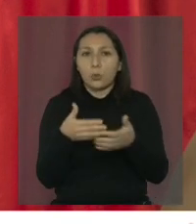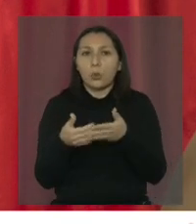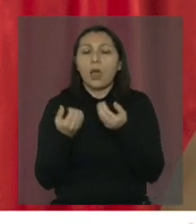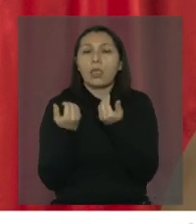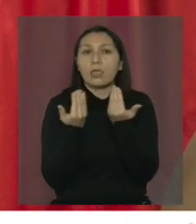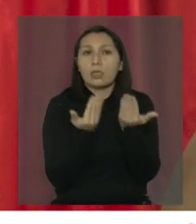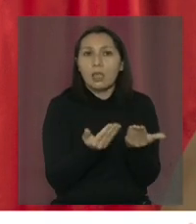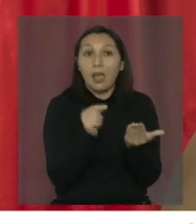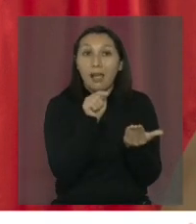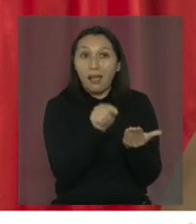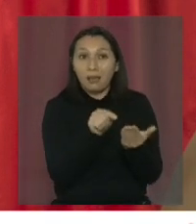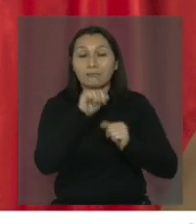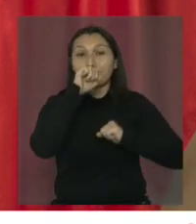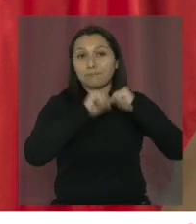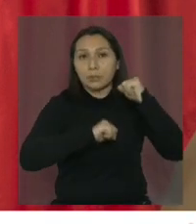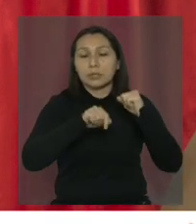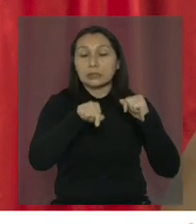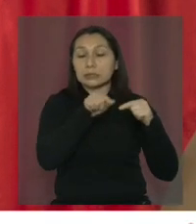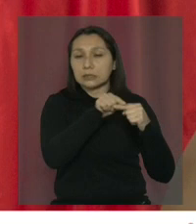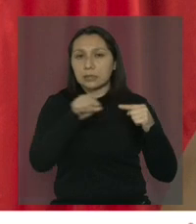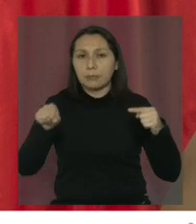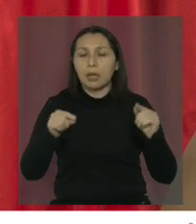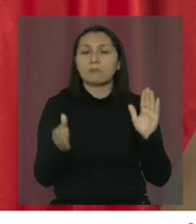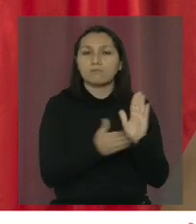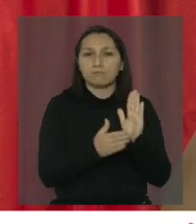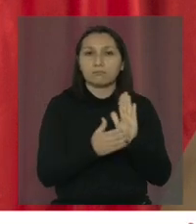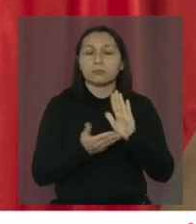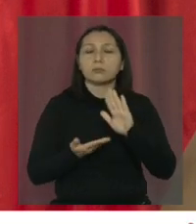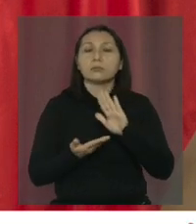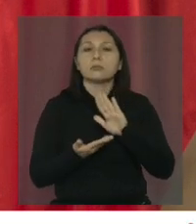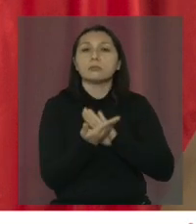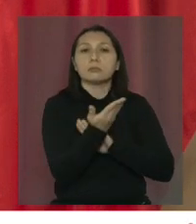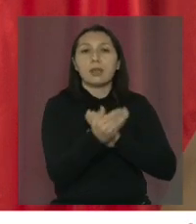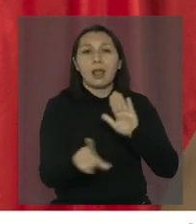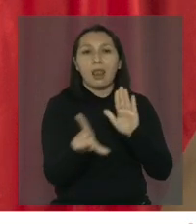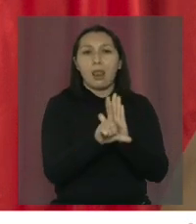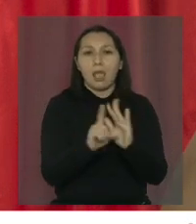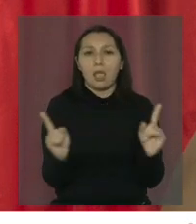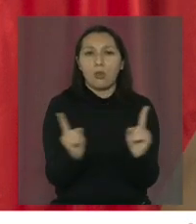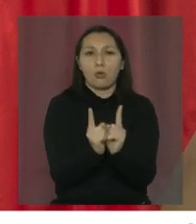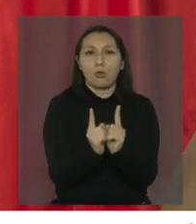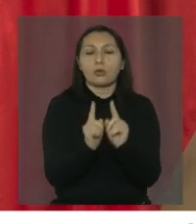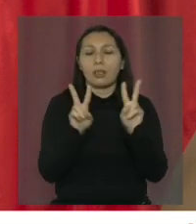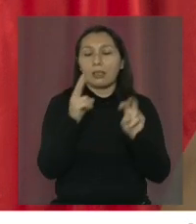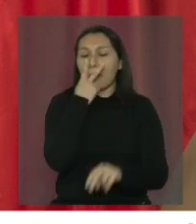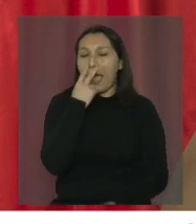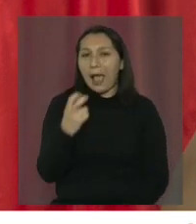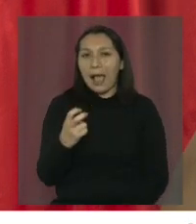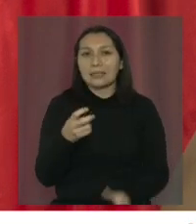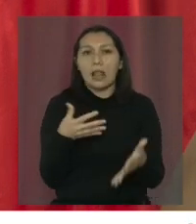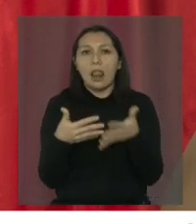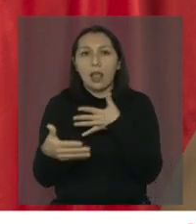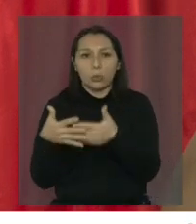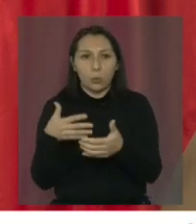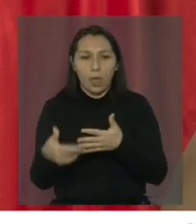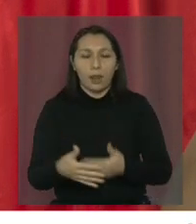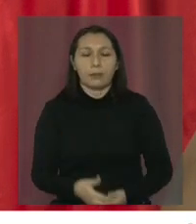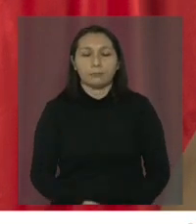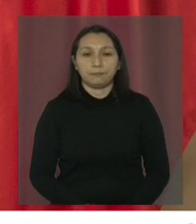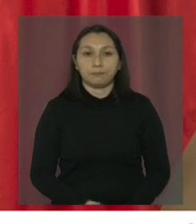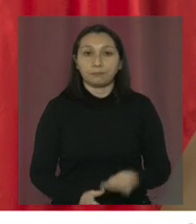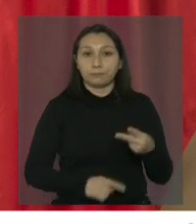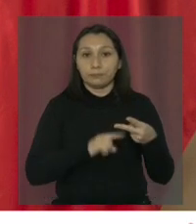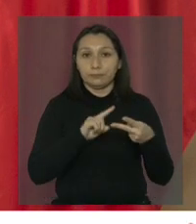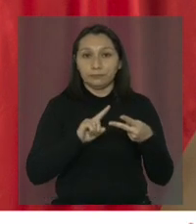gas natural y por tanto esta semana va a materializarse el ingreso de la ley corta sobre gas natural en